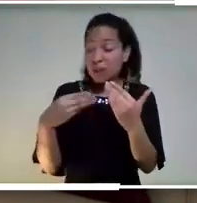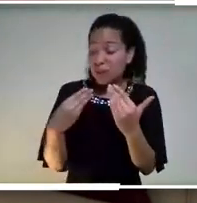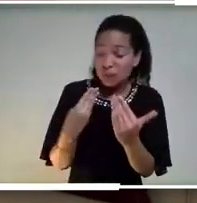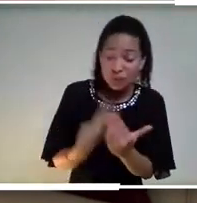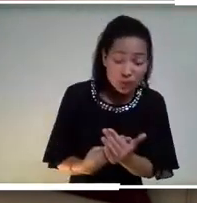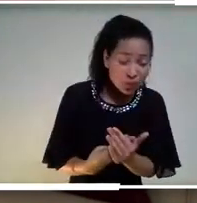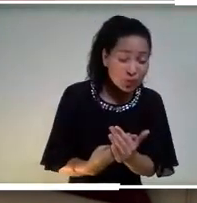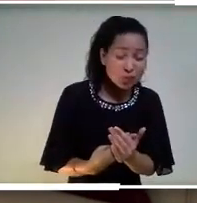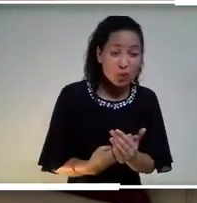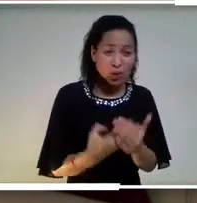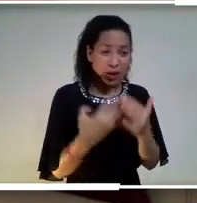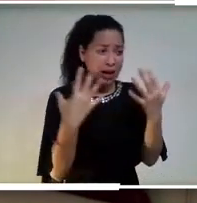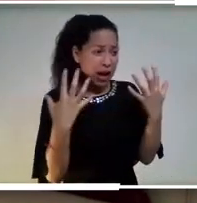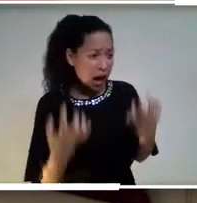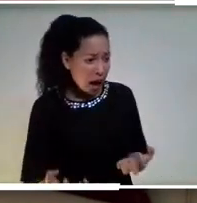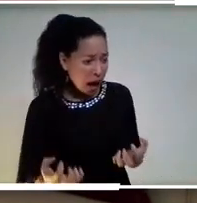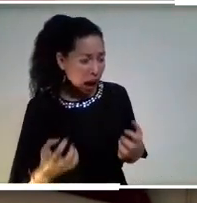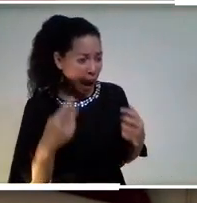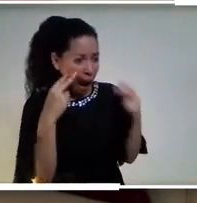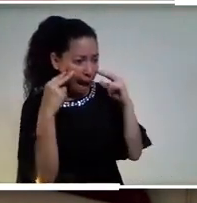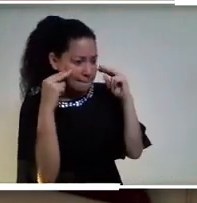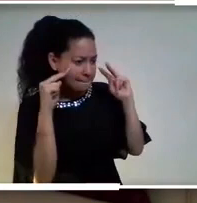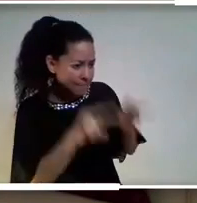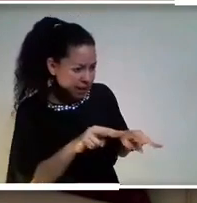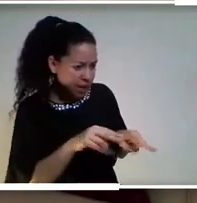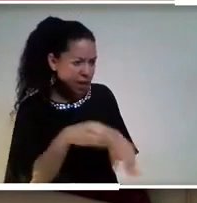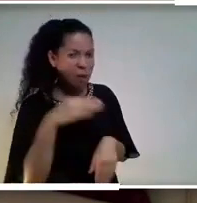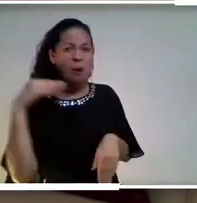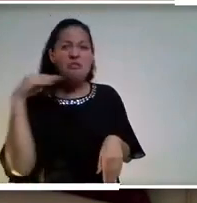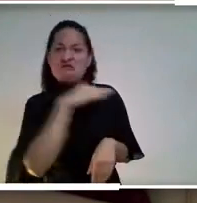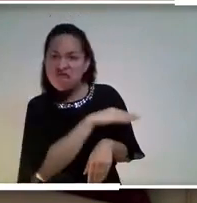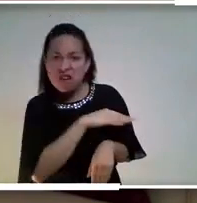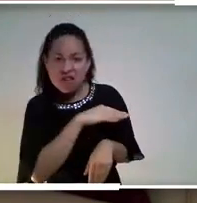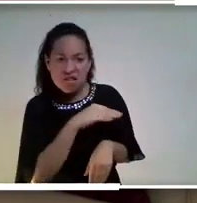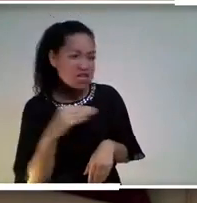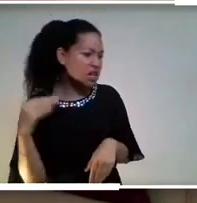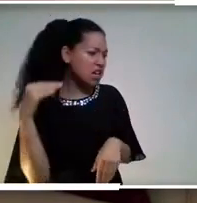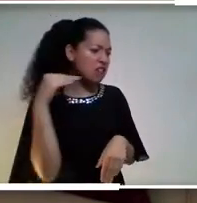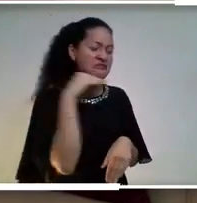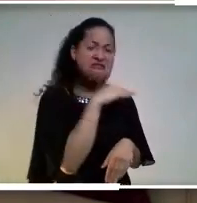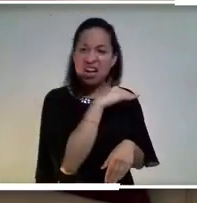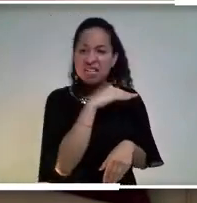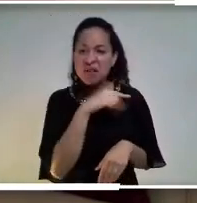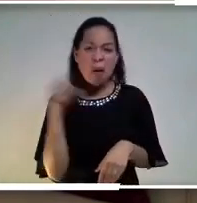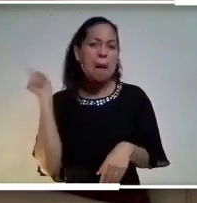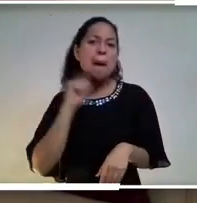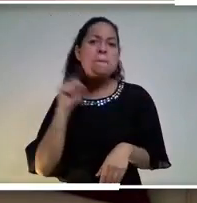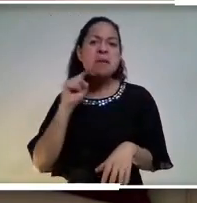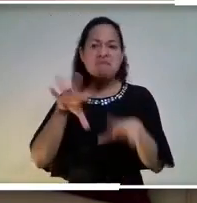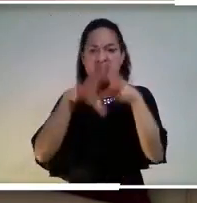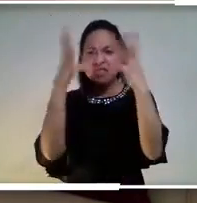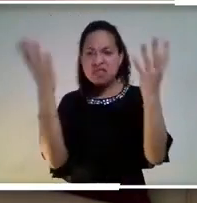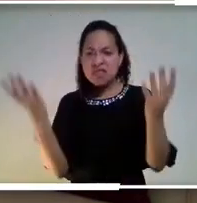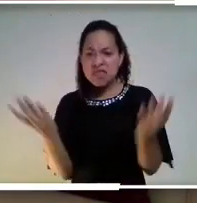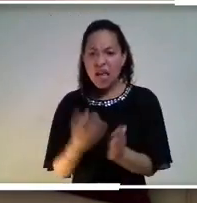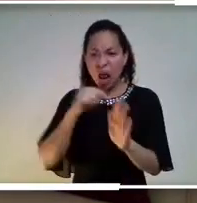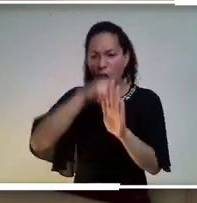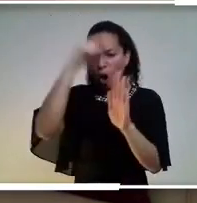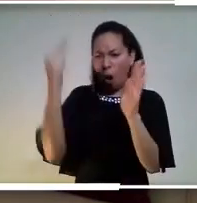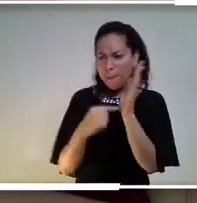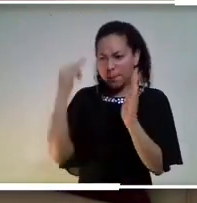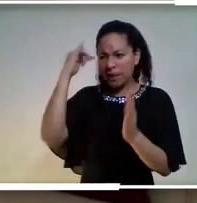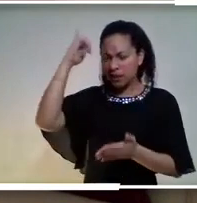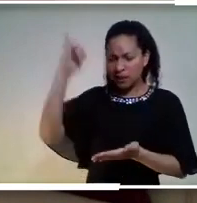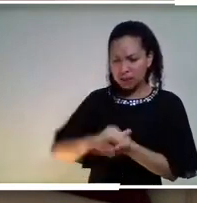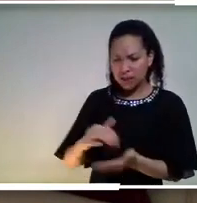la más extensa de todo el planeta y ya deberíamos haber aprendido que todas las desgracias que hay en este mundo